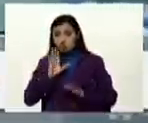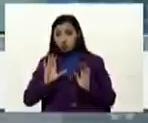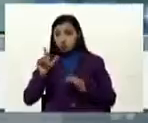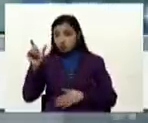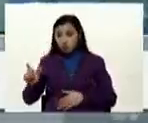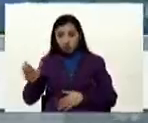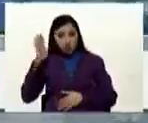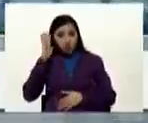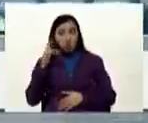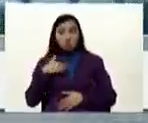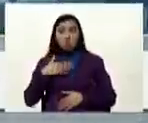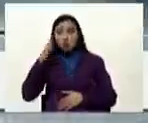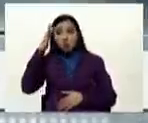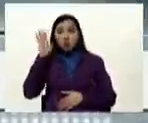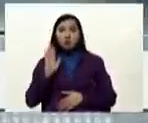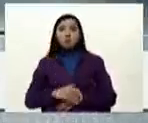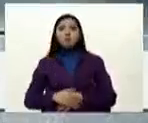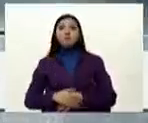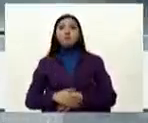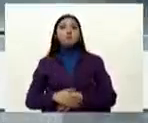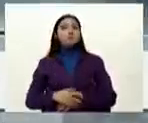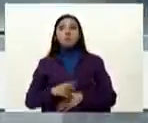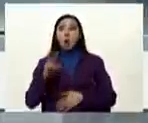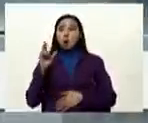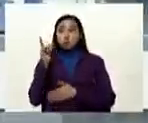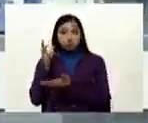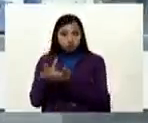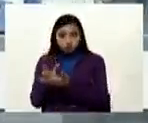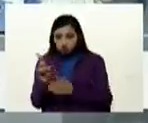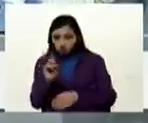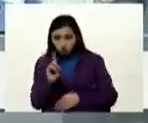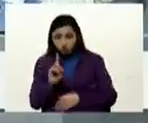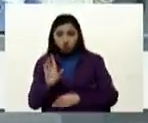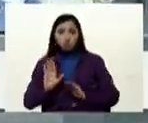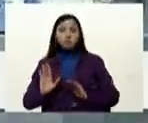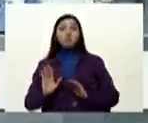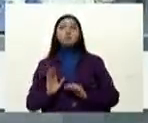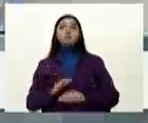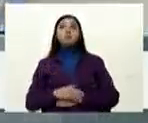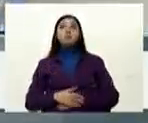Yunli. No van a descubrir quién es Wang Yunli.